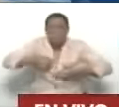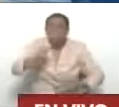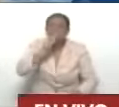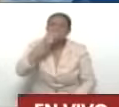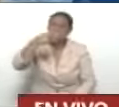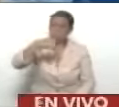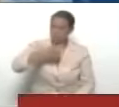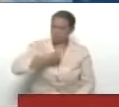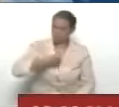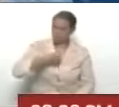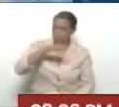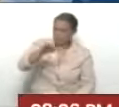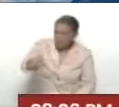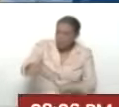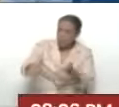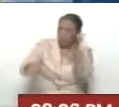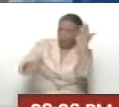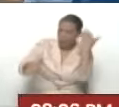niño,